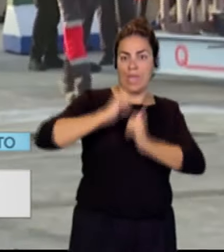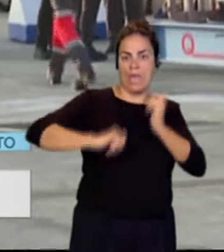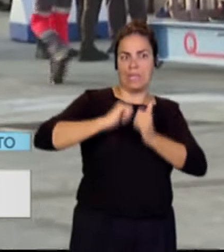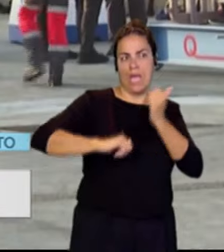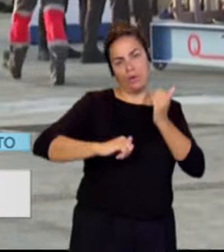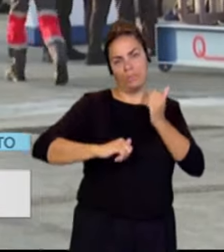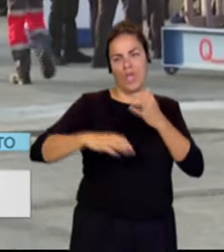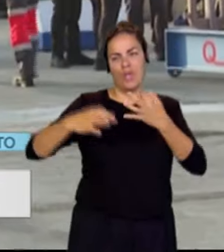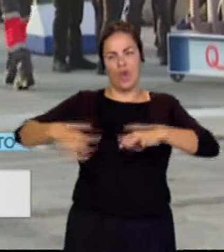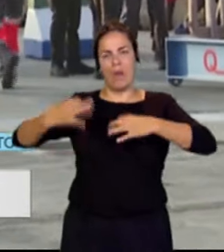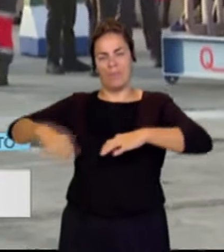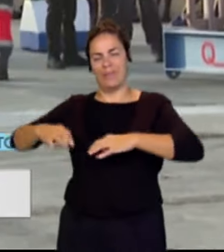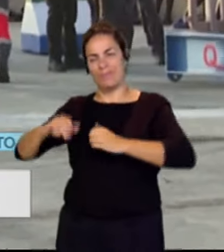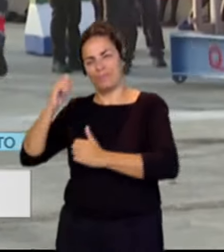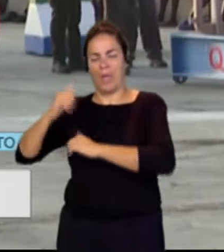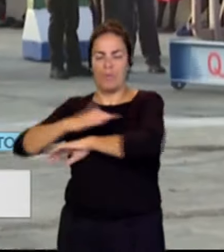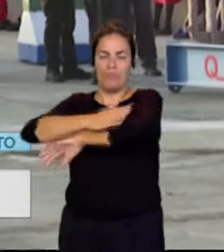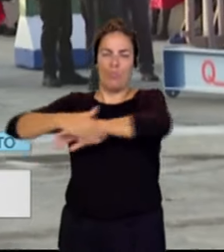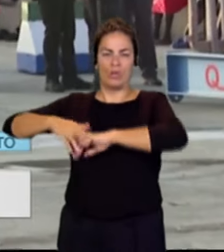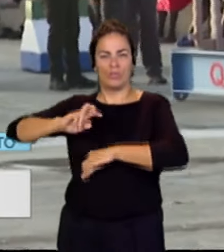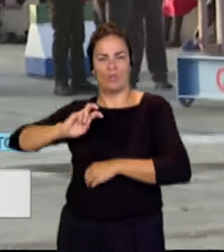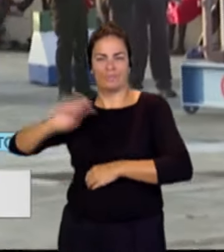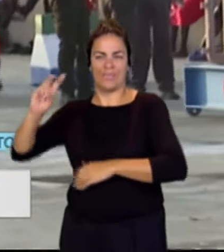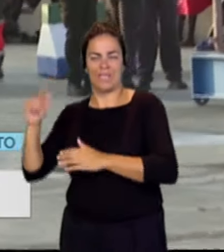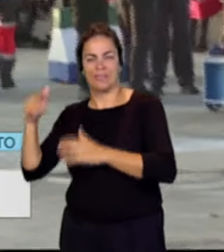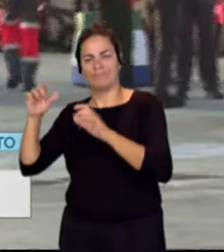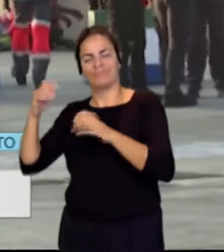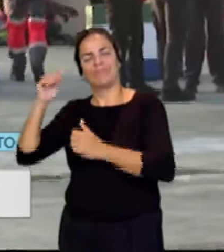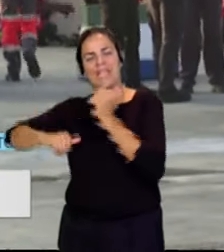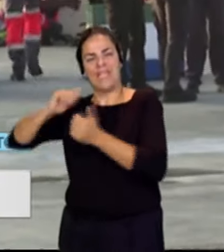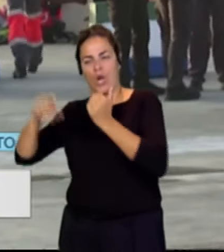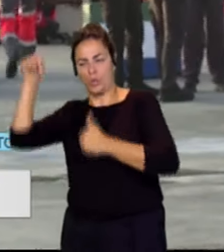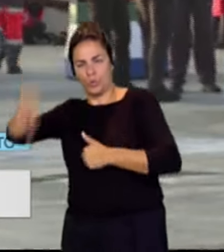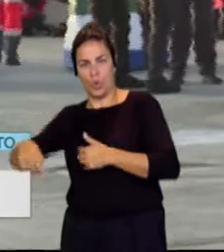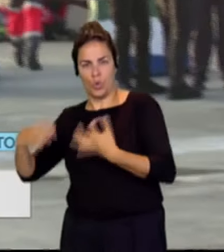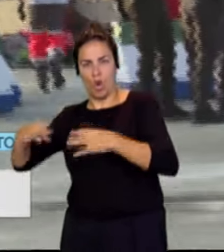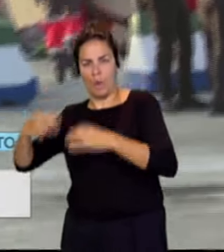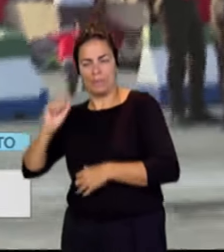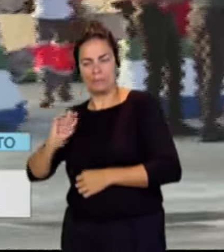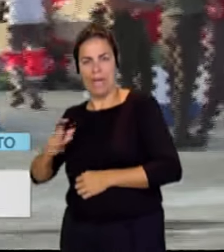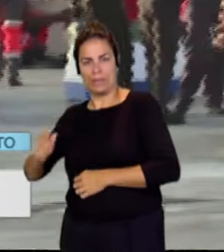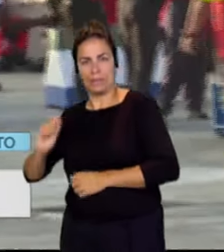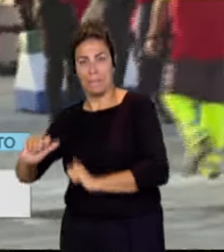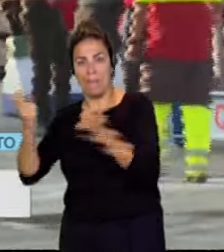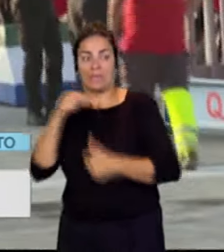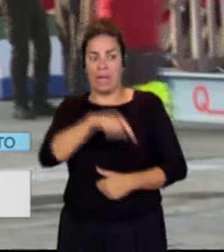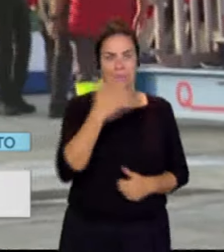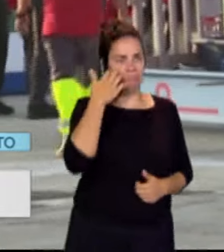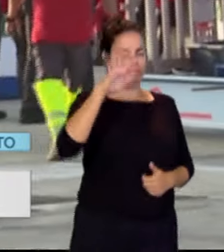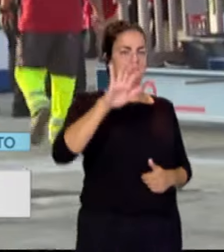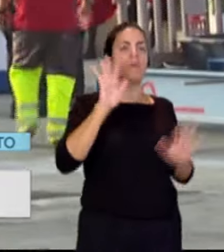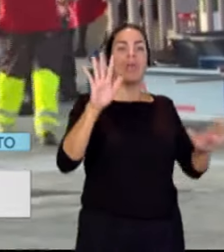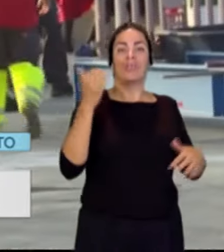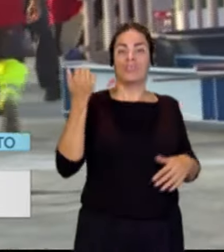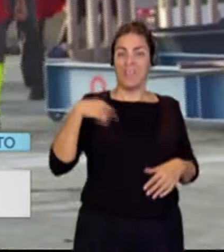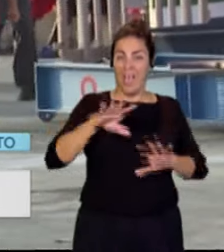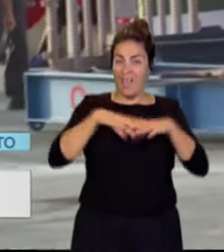al puerto de la restinga y ya con estas 37 personas ya son más de 1000 migrantes los que han